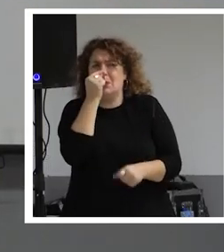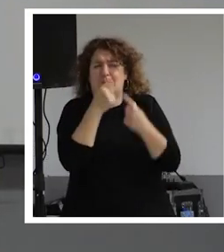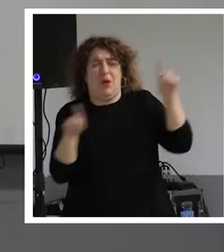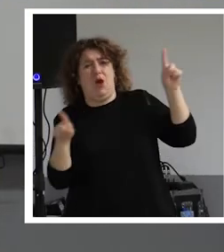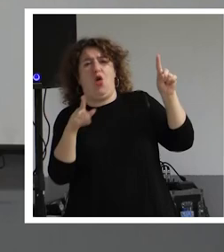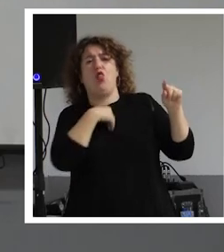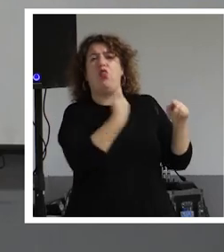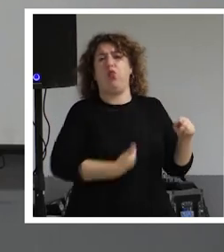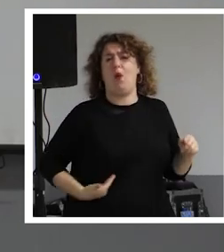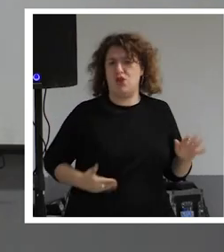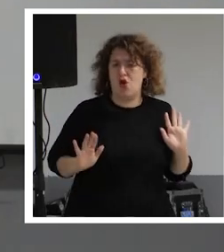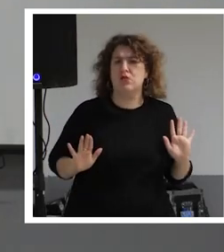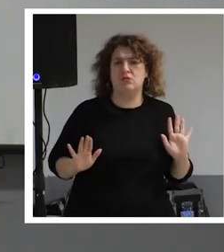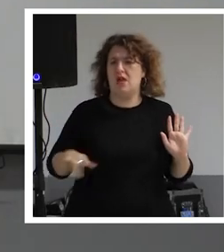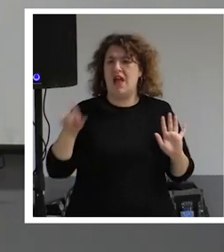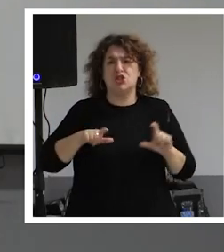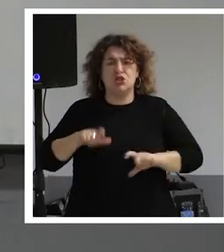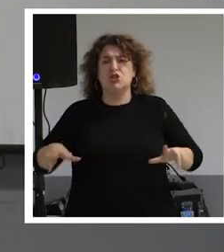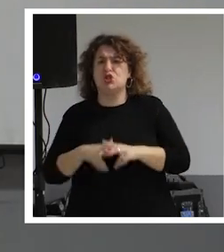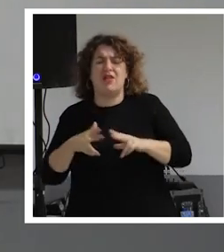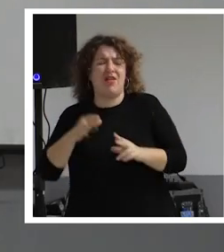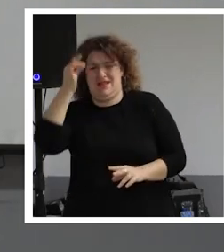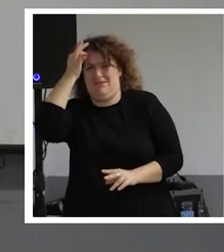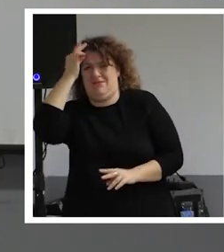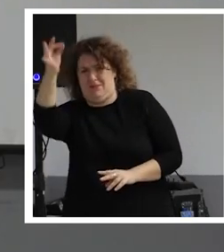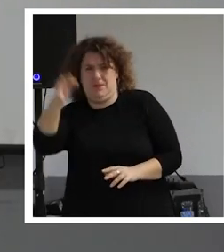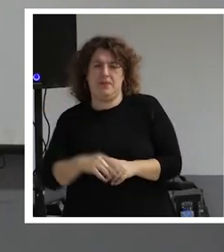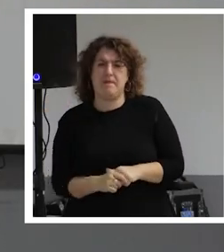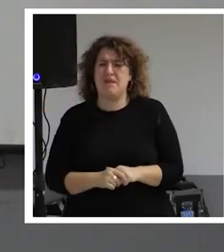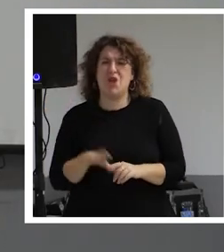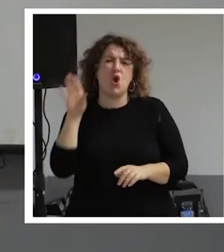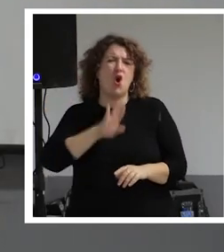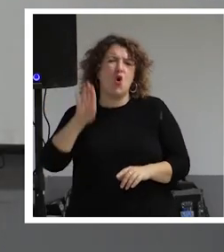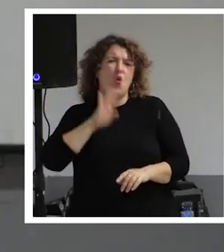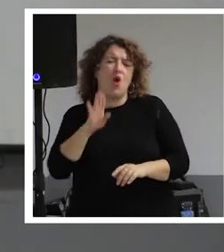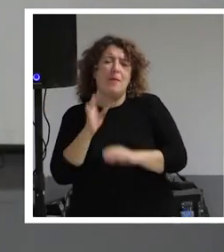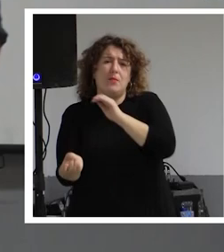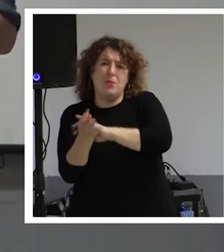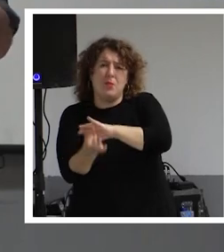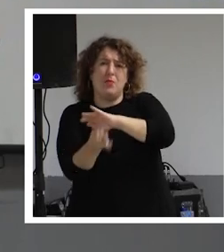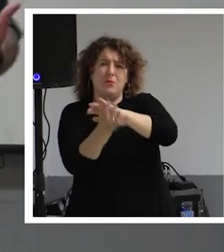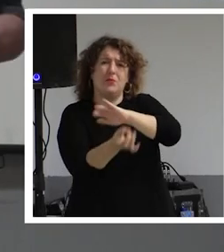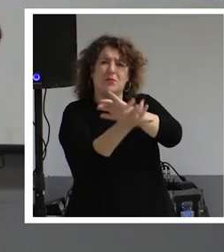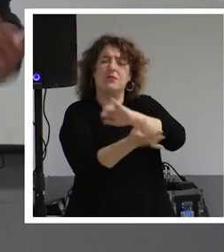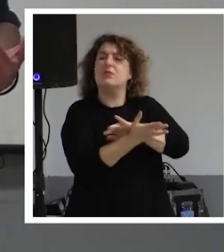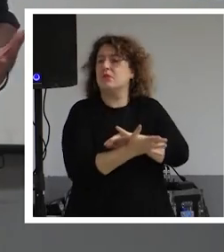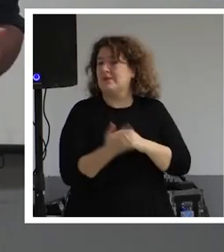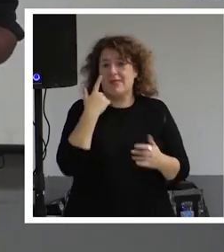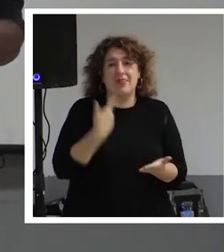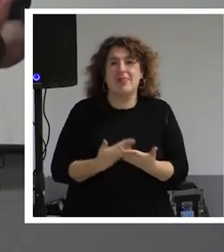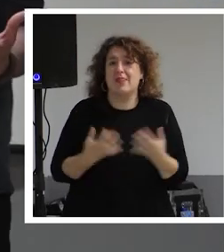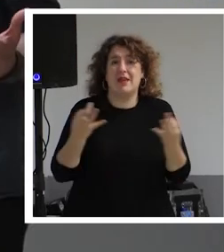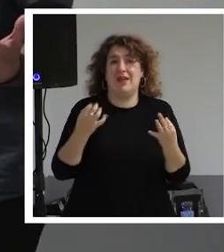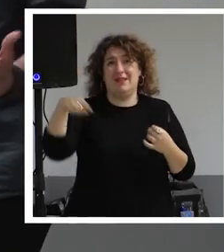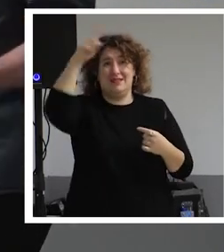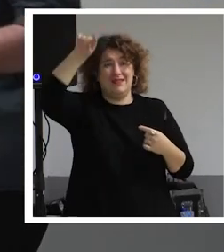percepción que la retribución que tenían los trabajadores y trabajadores de nuestro país por su trabajo era excesivamente distinta a